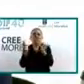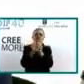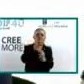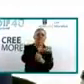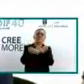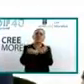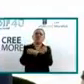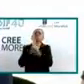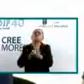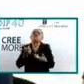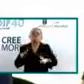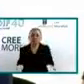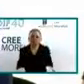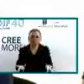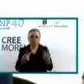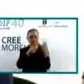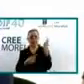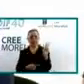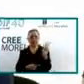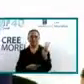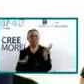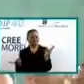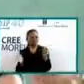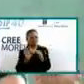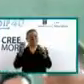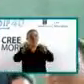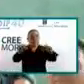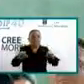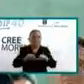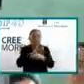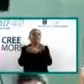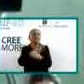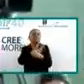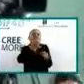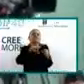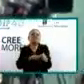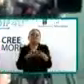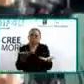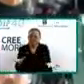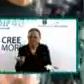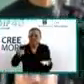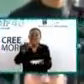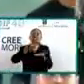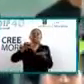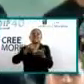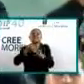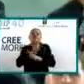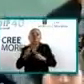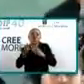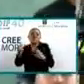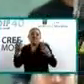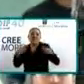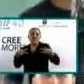¿Por qué? ¿Por qué una área de educación especial en un centro donde se rehabilita a las personas con